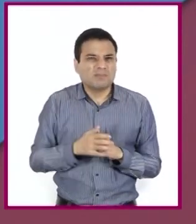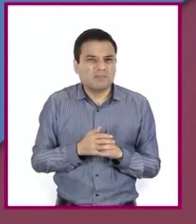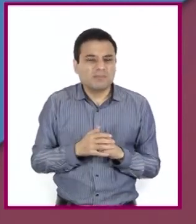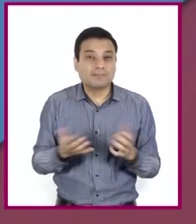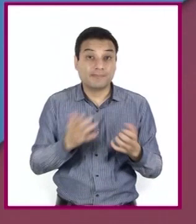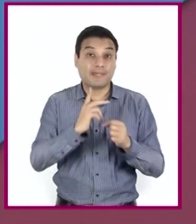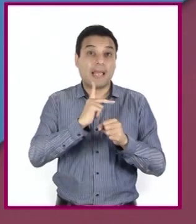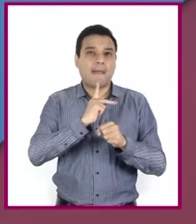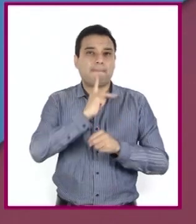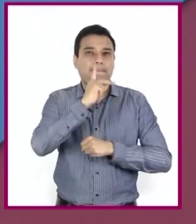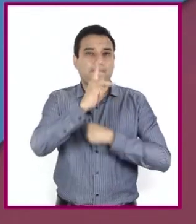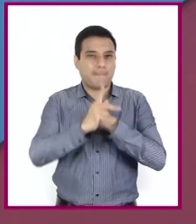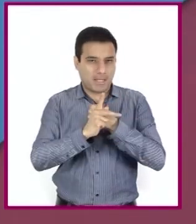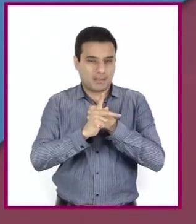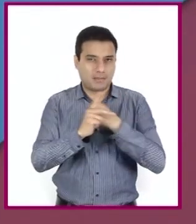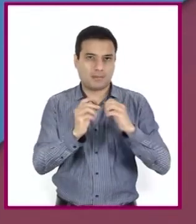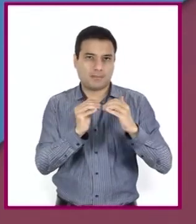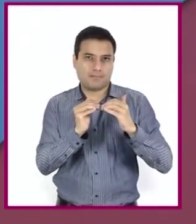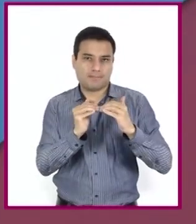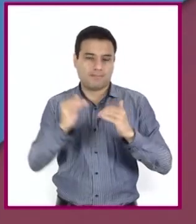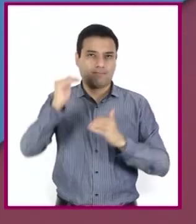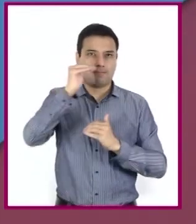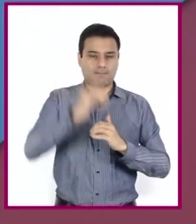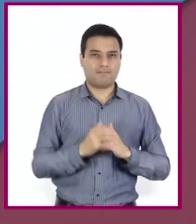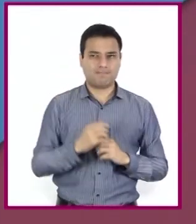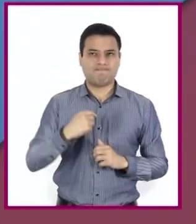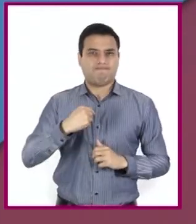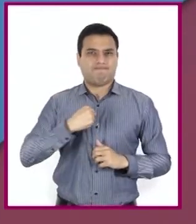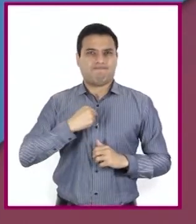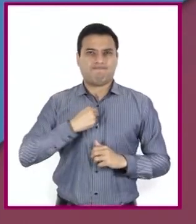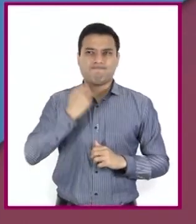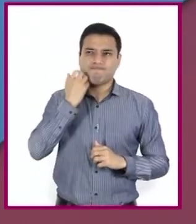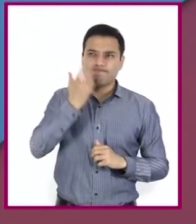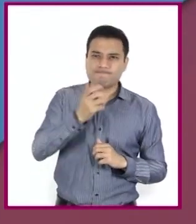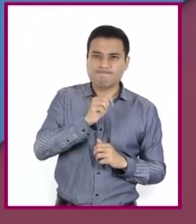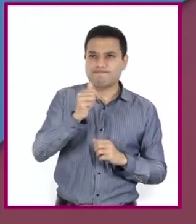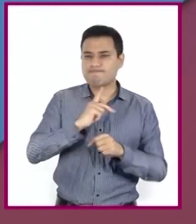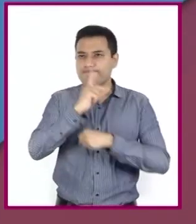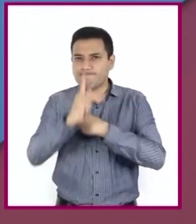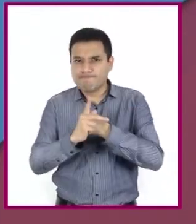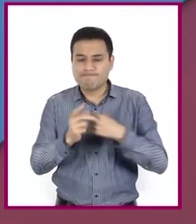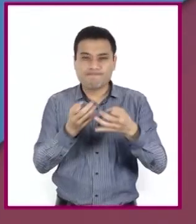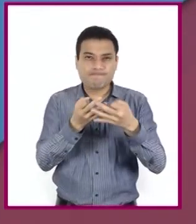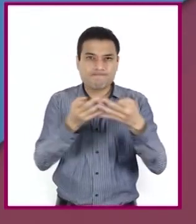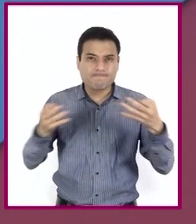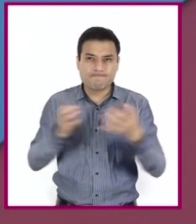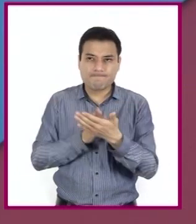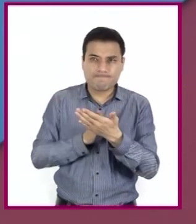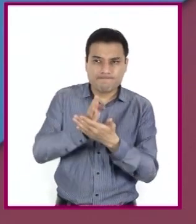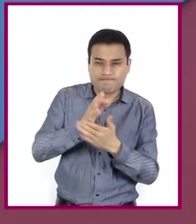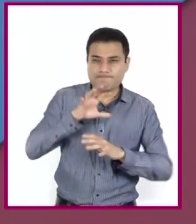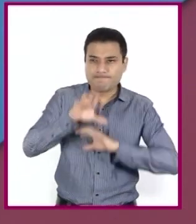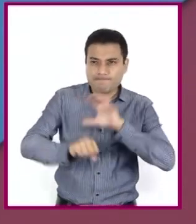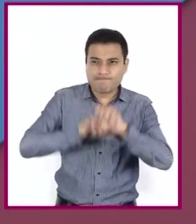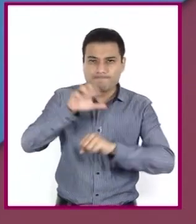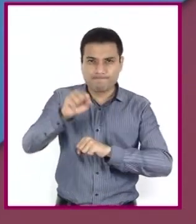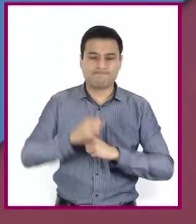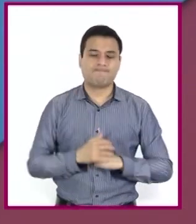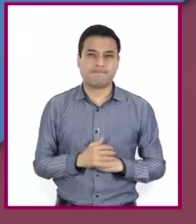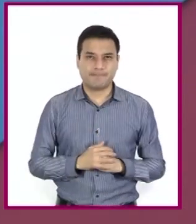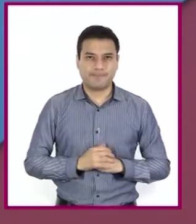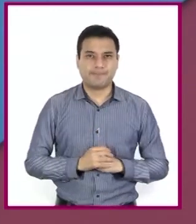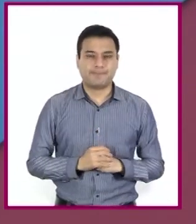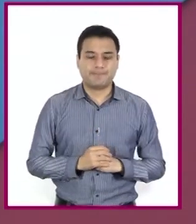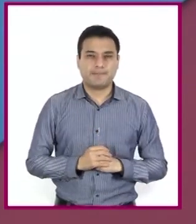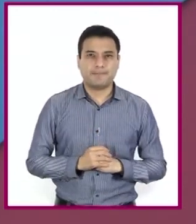potencias imperiales utilizaban para buscar y defender sus intereses comerciales en otras